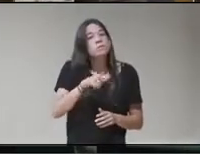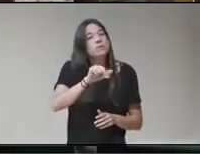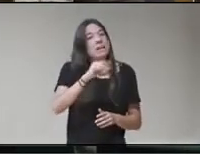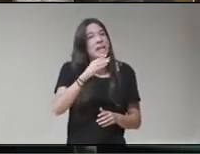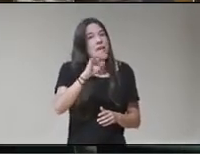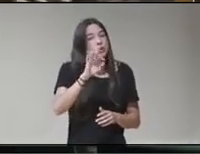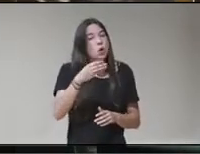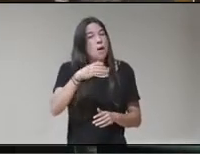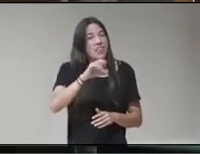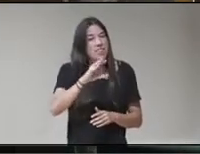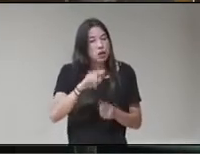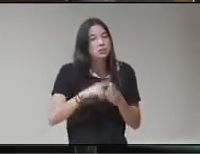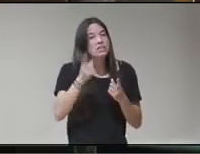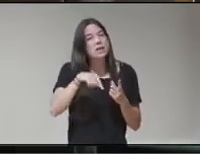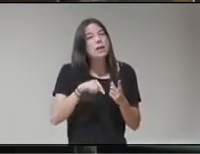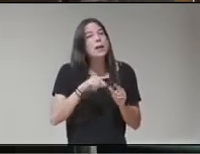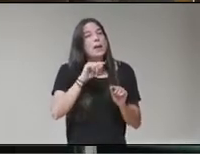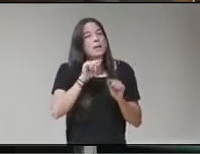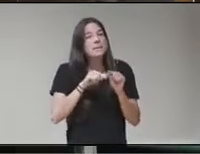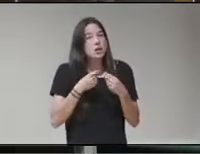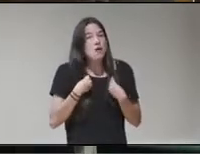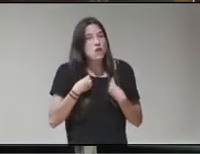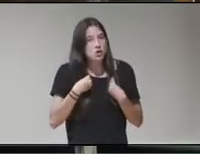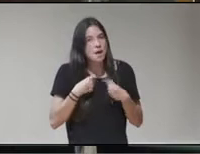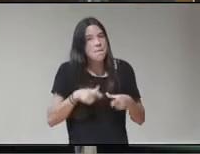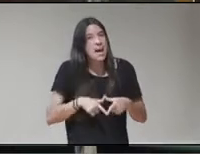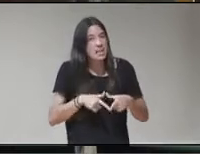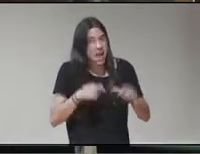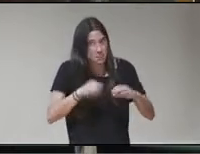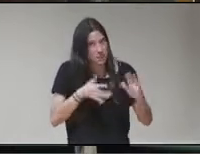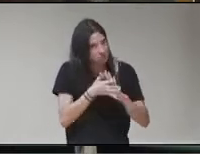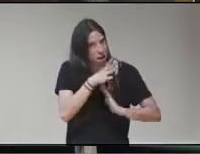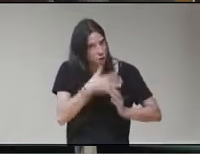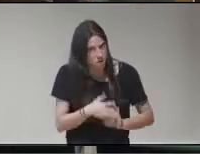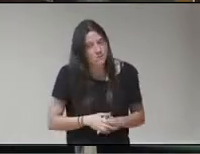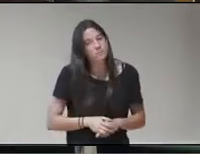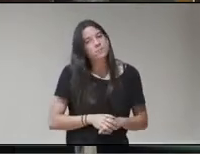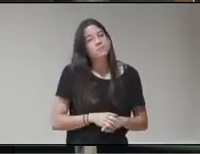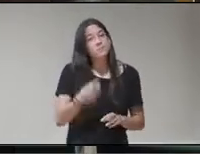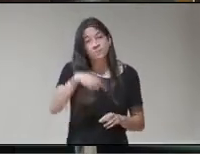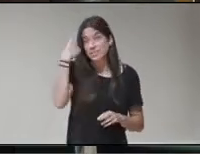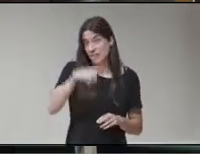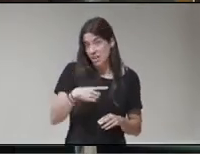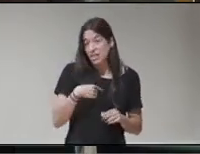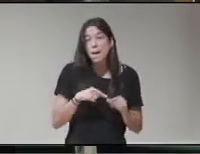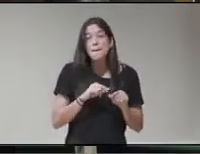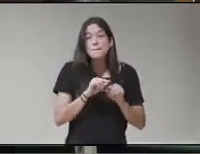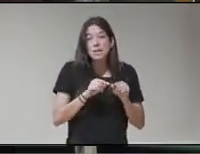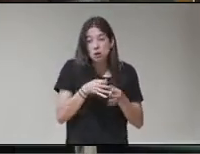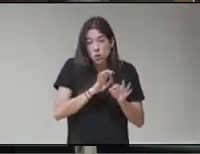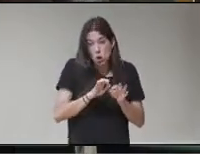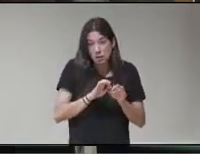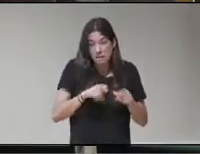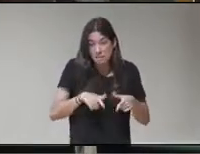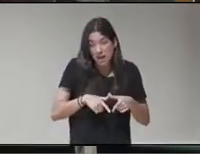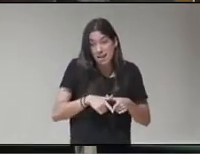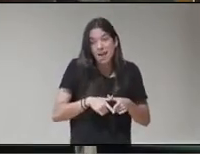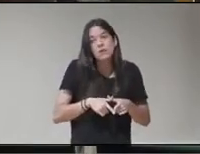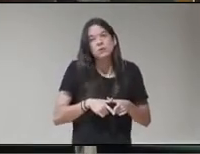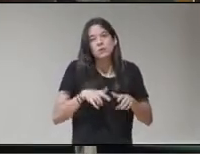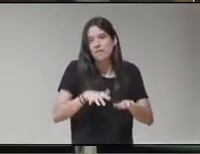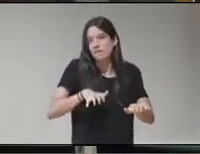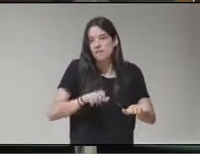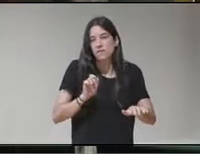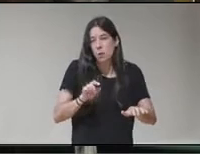y microbiota vaginal. Vamos a ver, como todos sabéis, la microbiota vaginal está dominada por lactobacilos